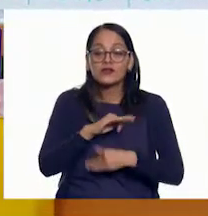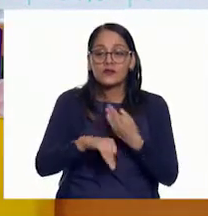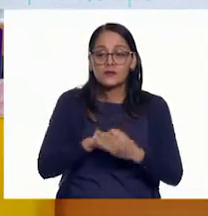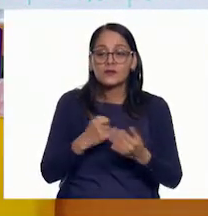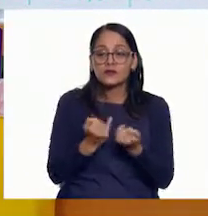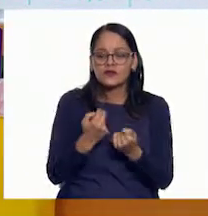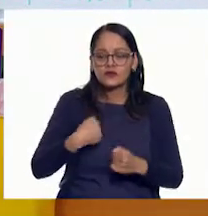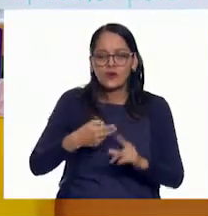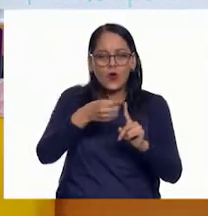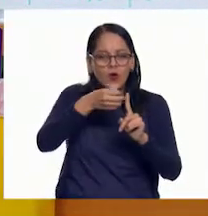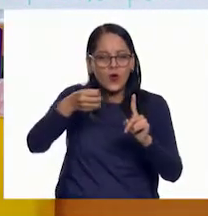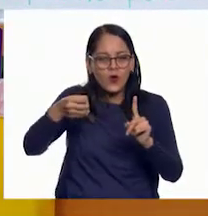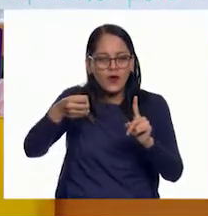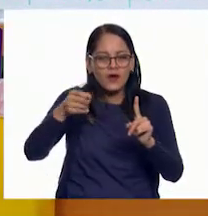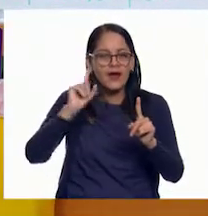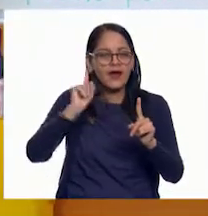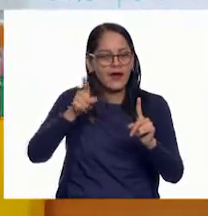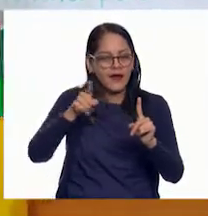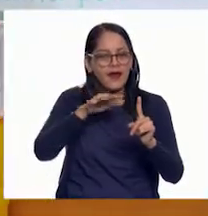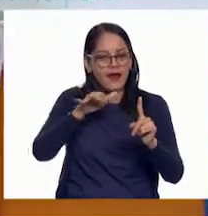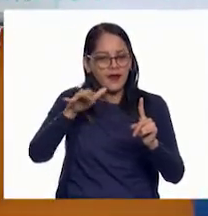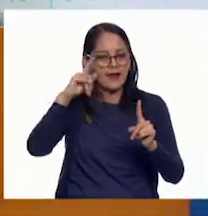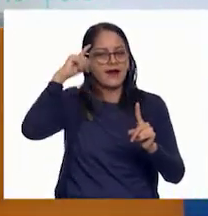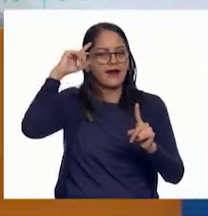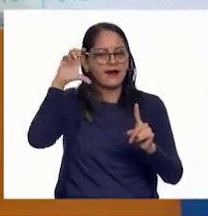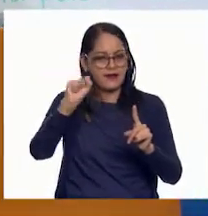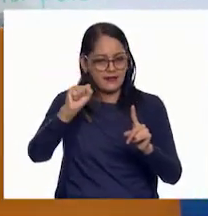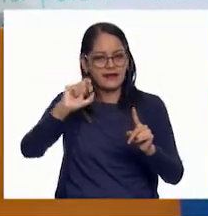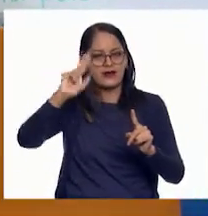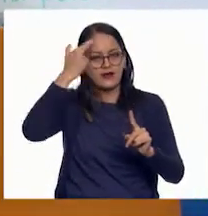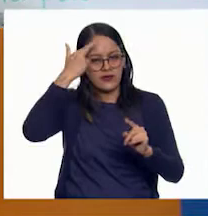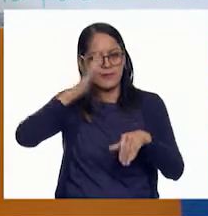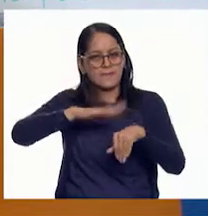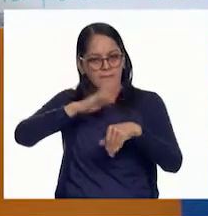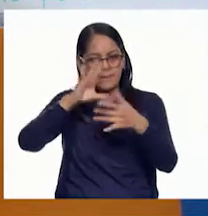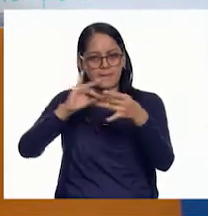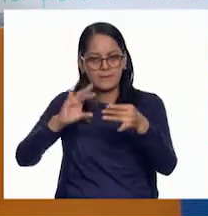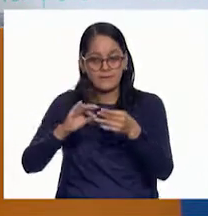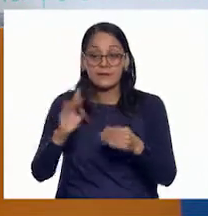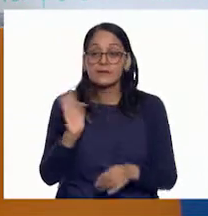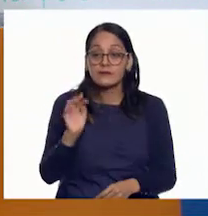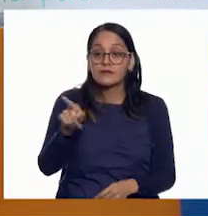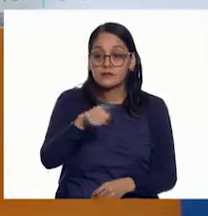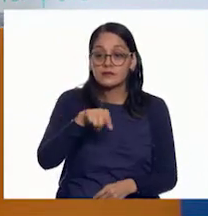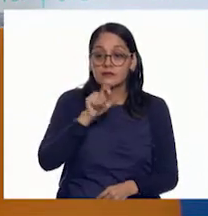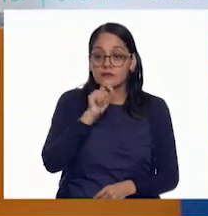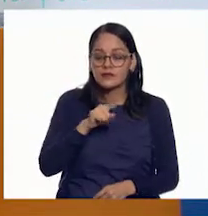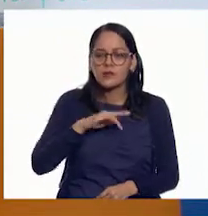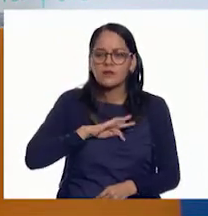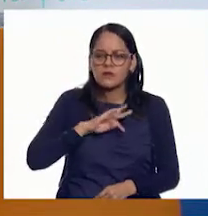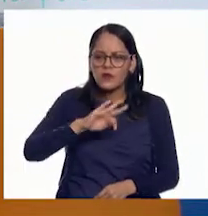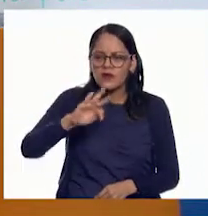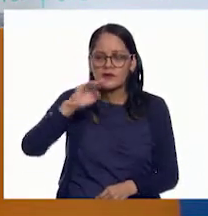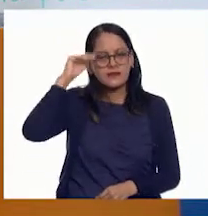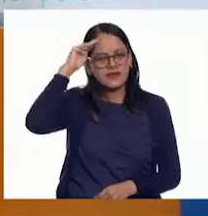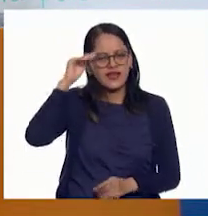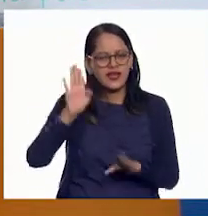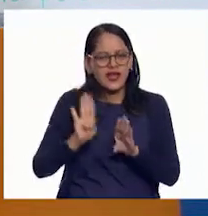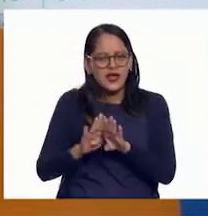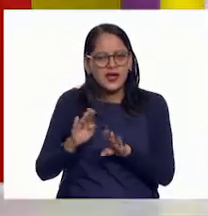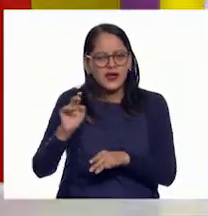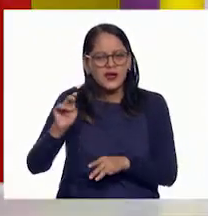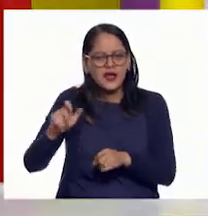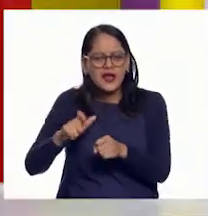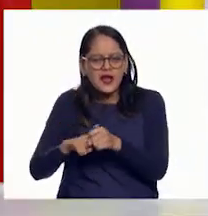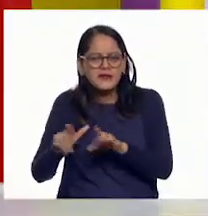vamos recordando más y más de la historia. Y también ustedes pueden a lo mejor ver cómo era, qué tenía que decir. Y ponerle más